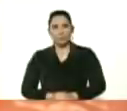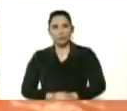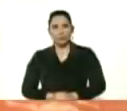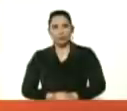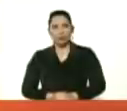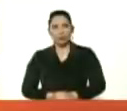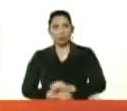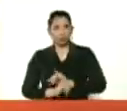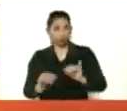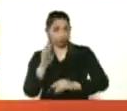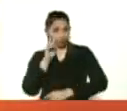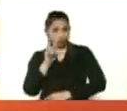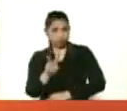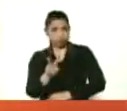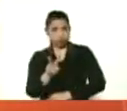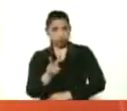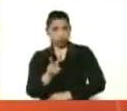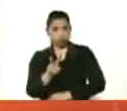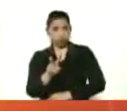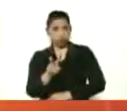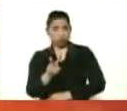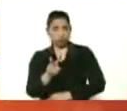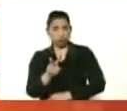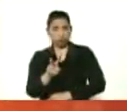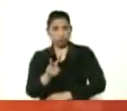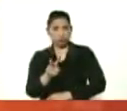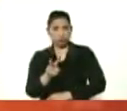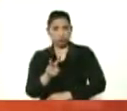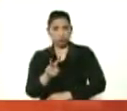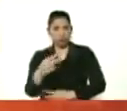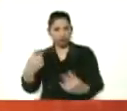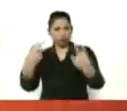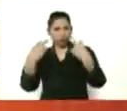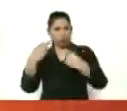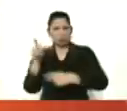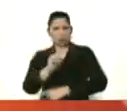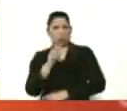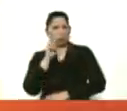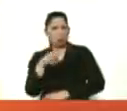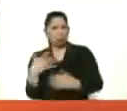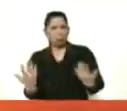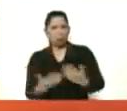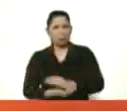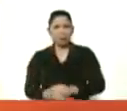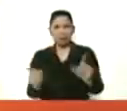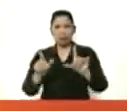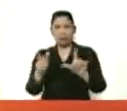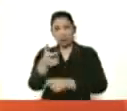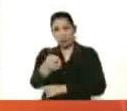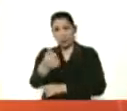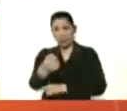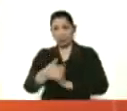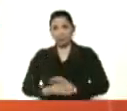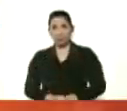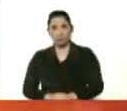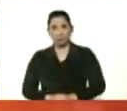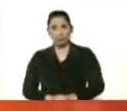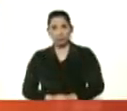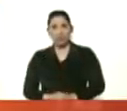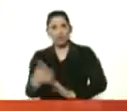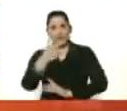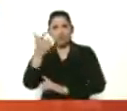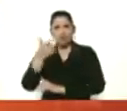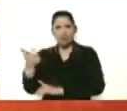¿Ya vieron la serie Así nos ven, Julio? ¿No la has visto? No la he visto, presidente. Así nos ven, búscala en Netflix,